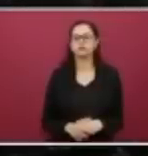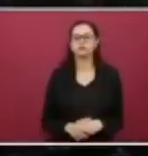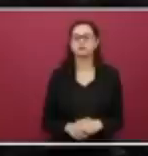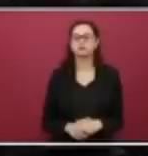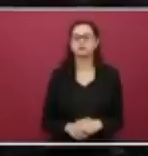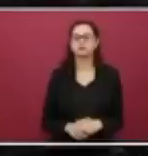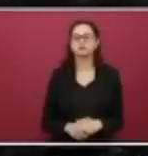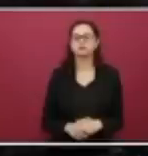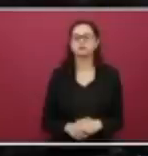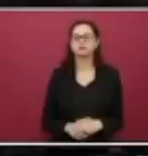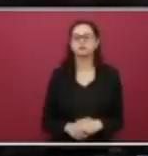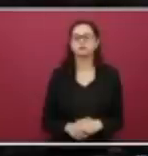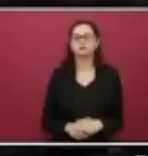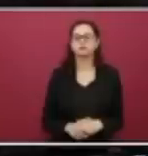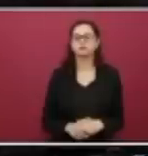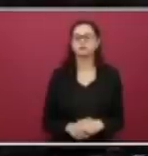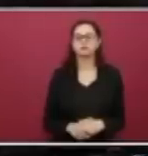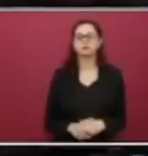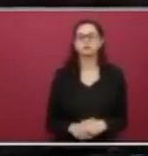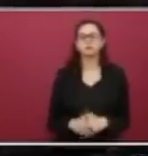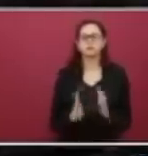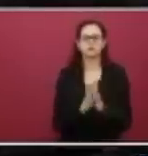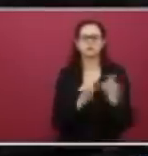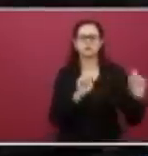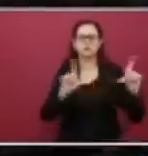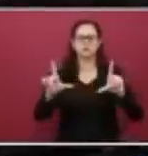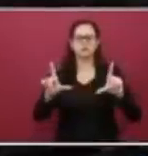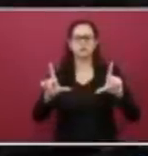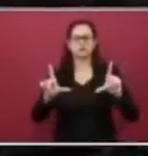porque nos deja un momentito